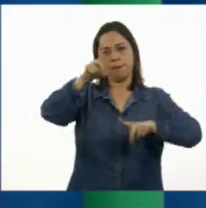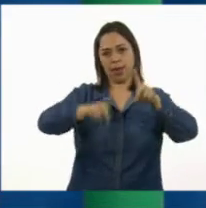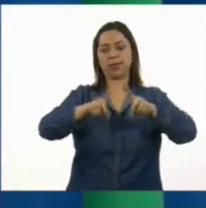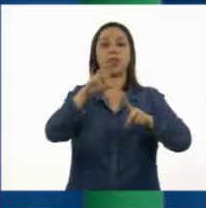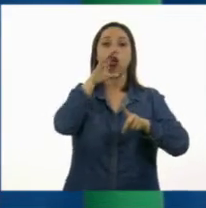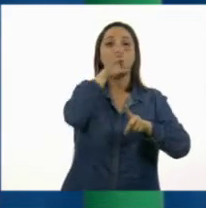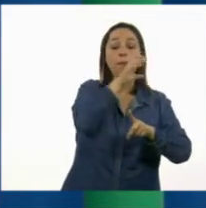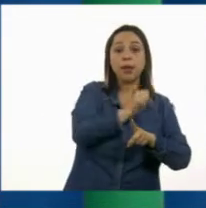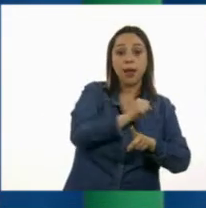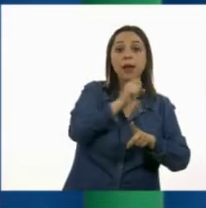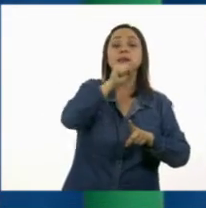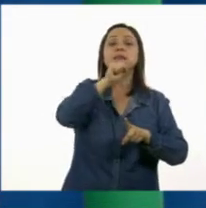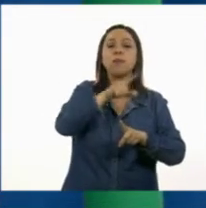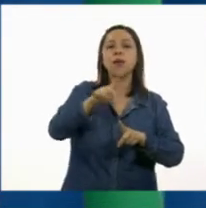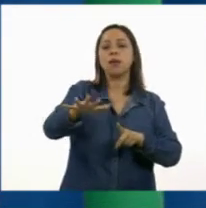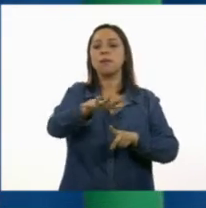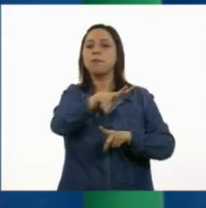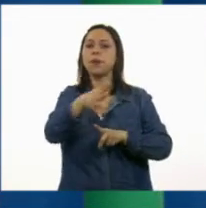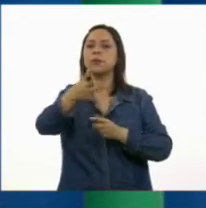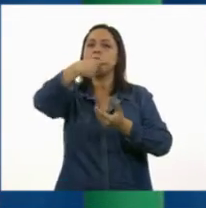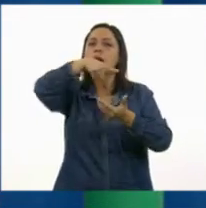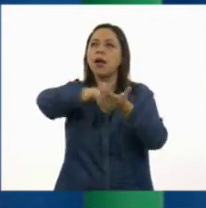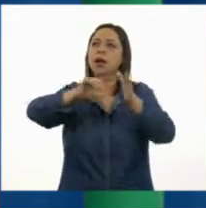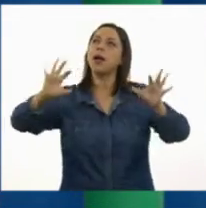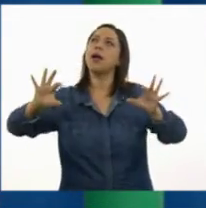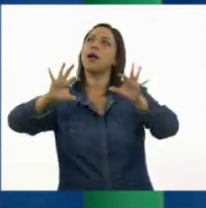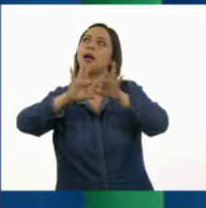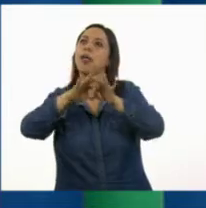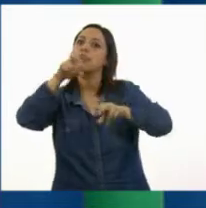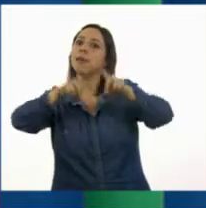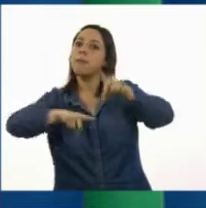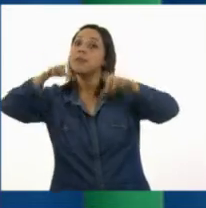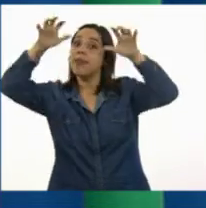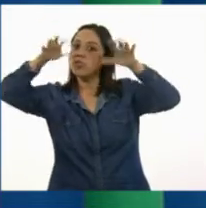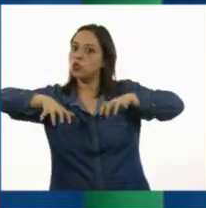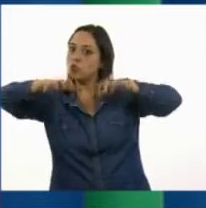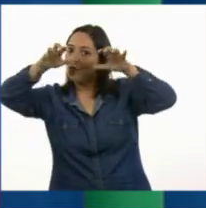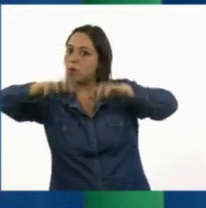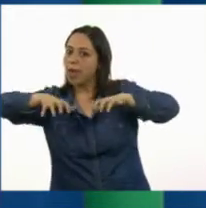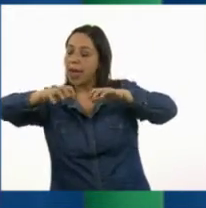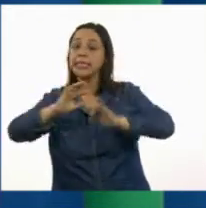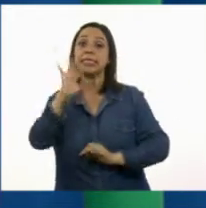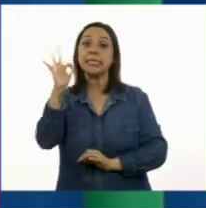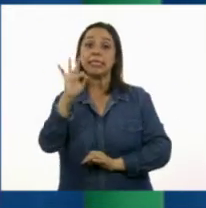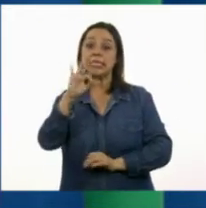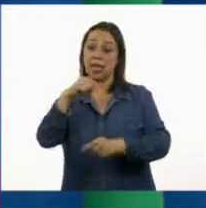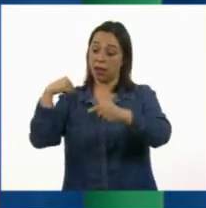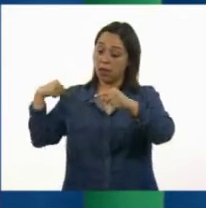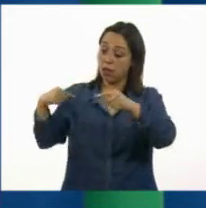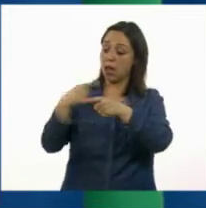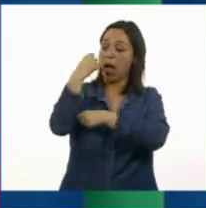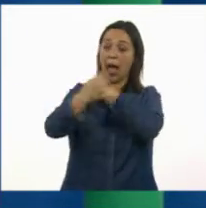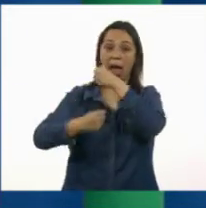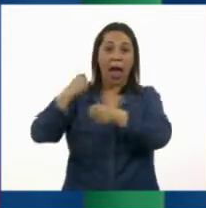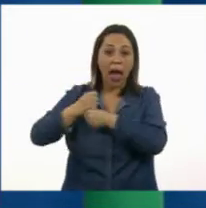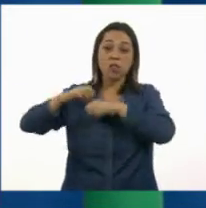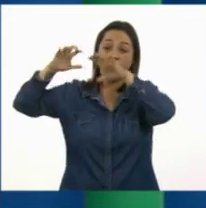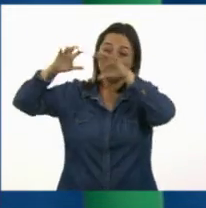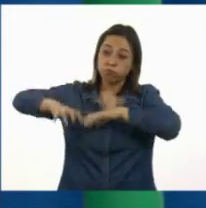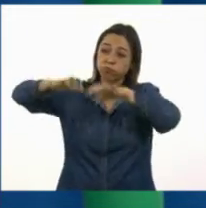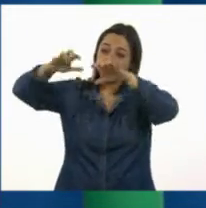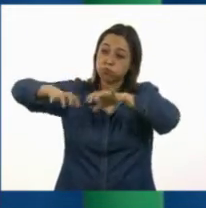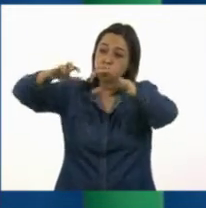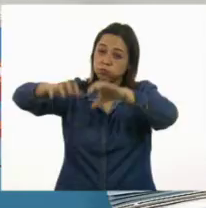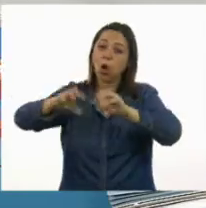por ejemplo, están relacionadas con las lluvias, ¿no? Es decir, si llueve todo el año o en ciertas épocas, nada